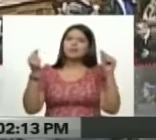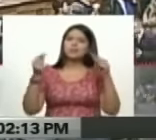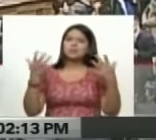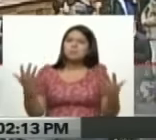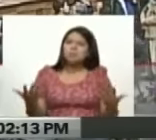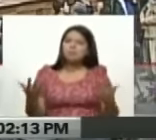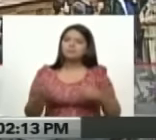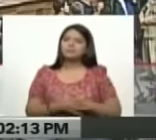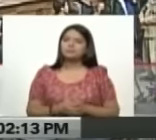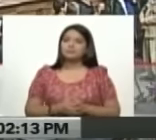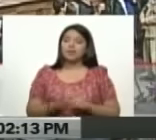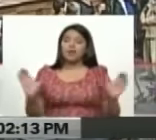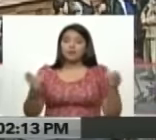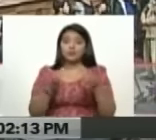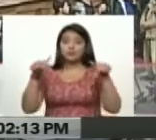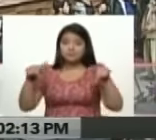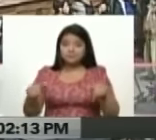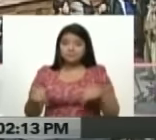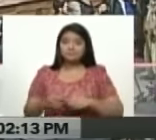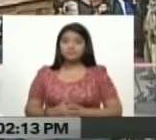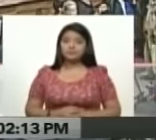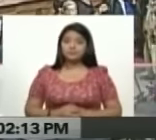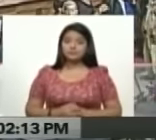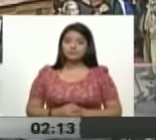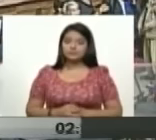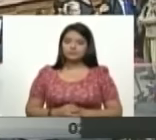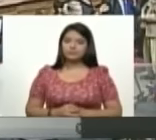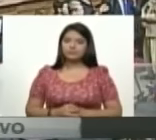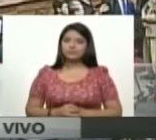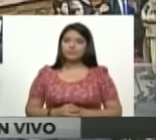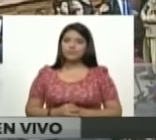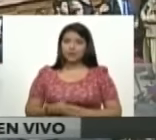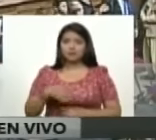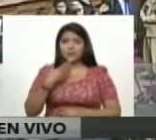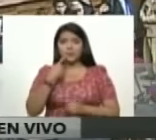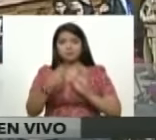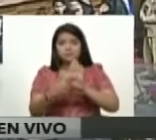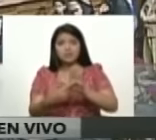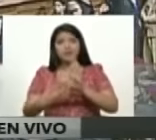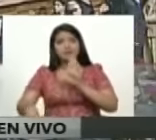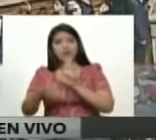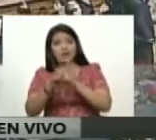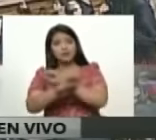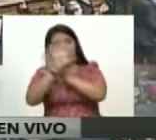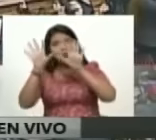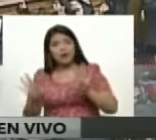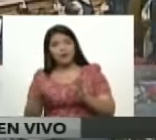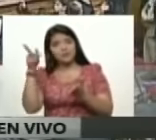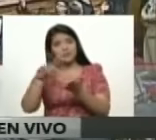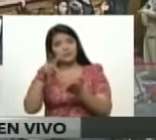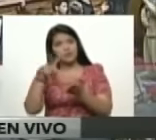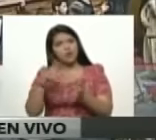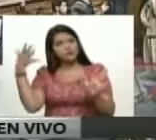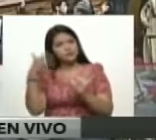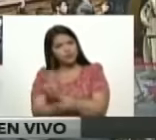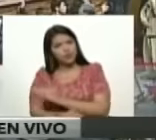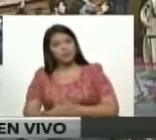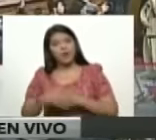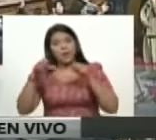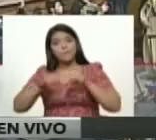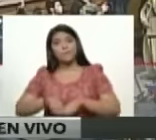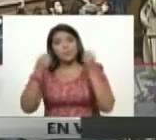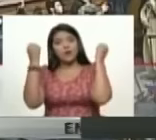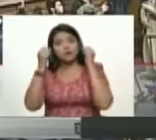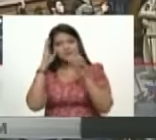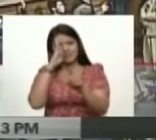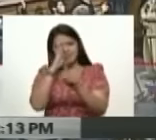dentro de una sesión de instalación, bueno, se pueden ofrecer derechos de palabra, lo que es una violación directa,